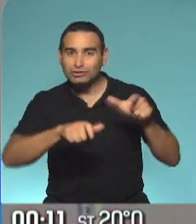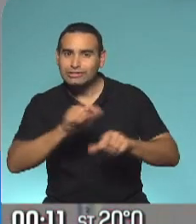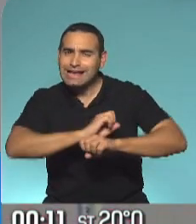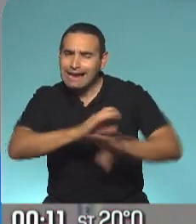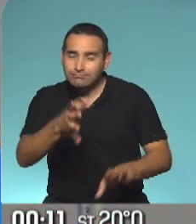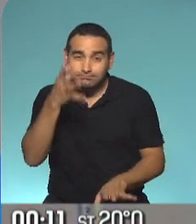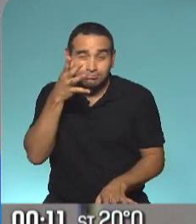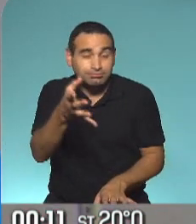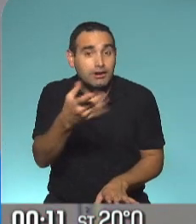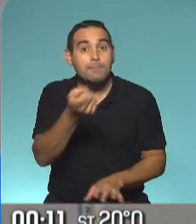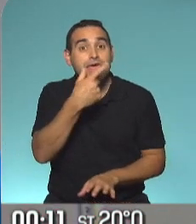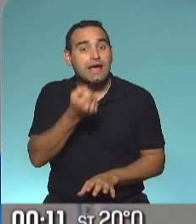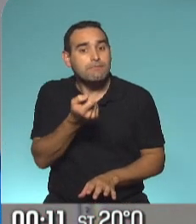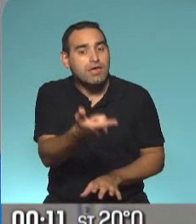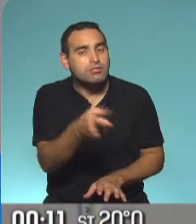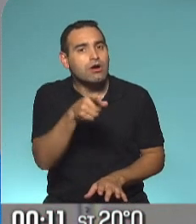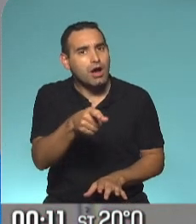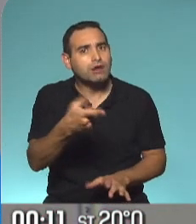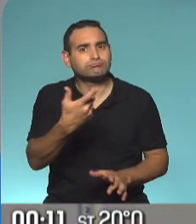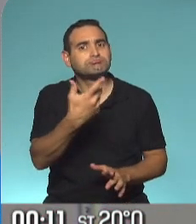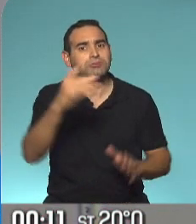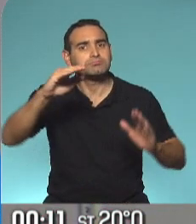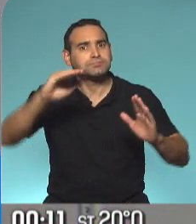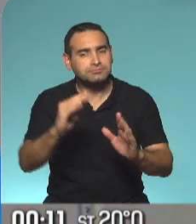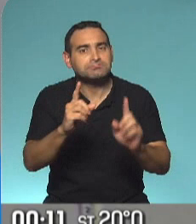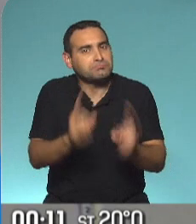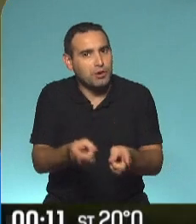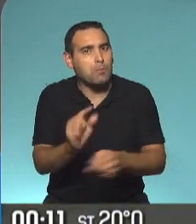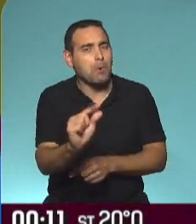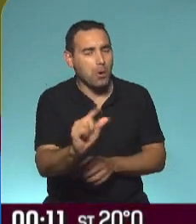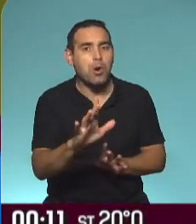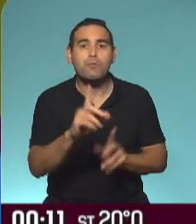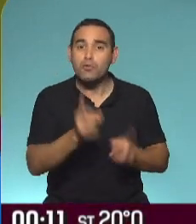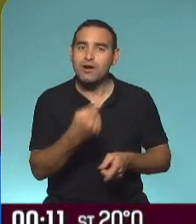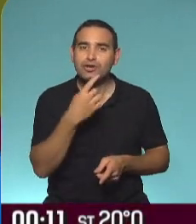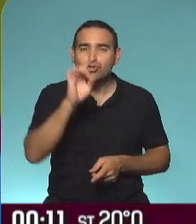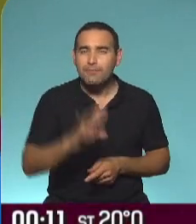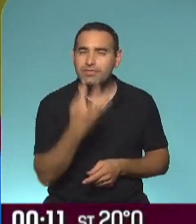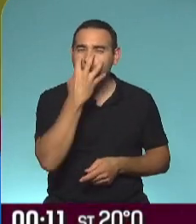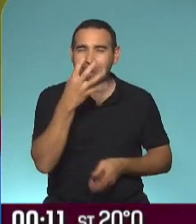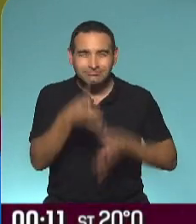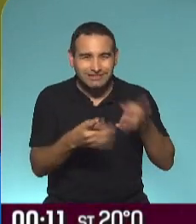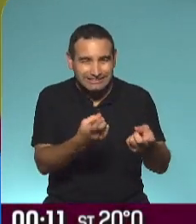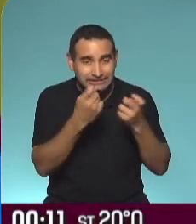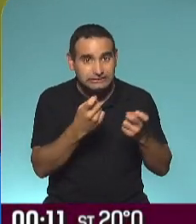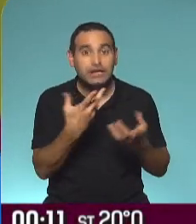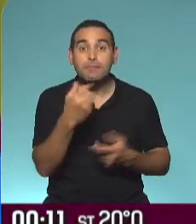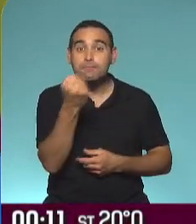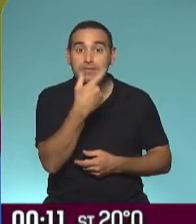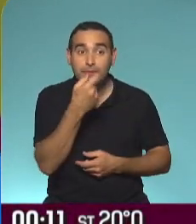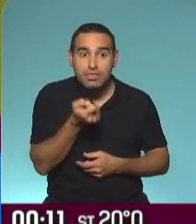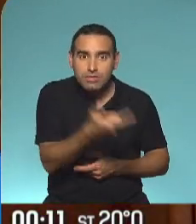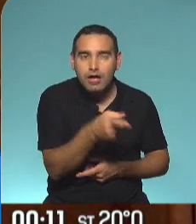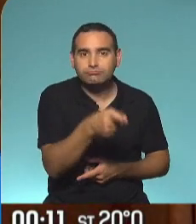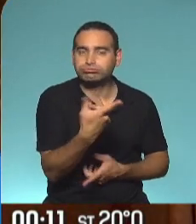gravedad, el medicamento redujo un tercio de los decesos y en los que solo necesitaban oxígeno, el beneficio llegó a